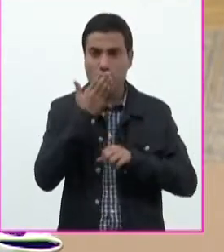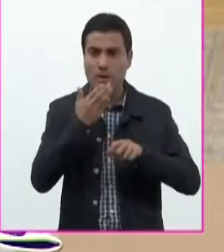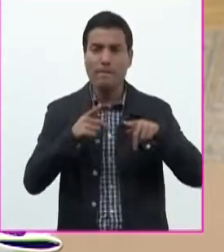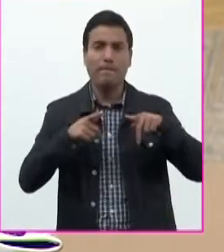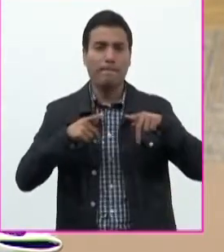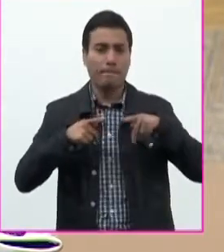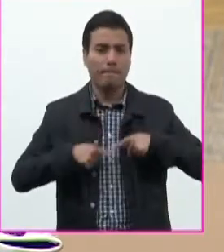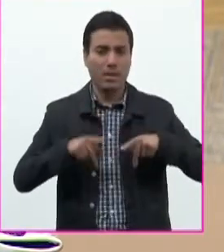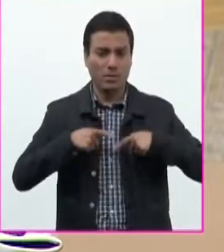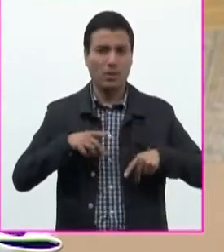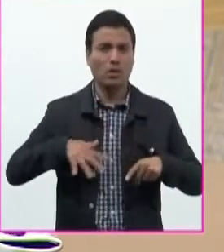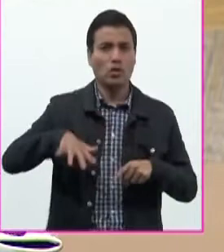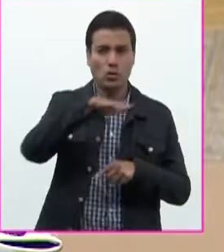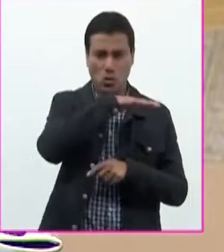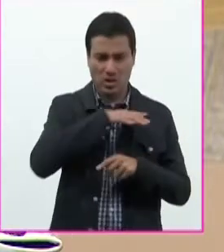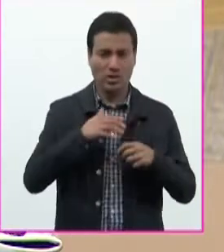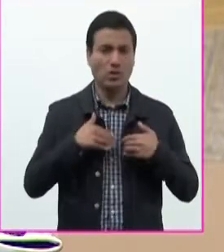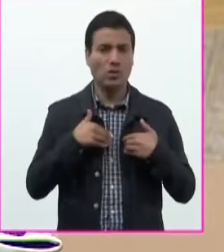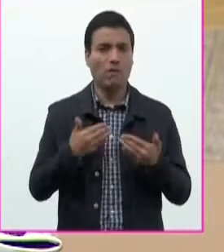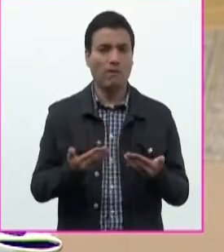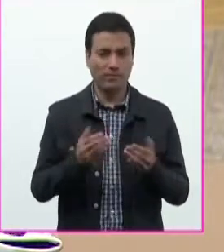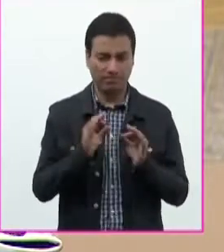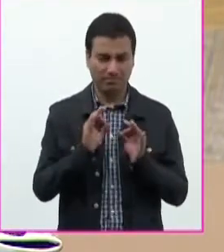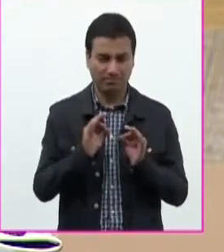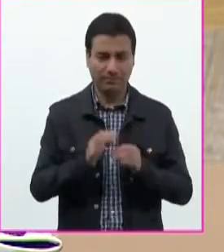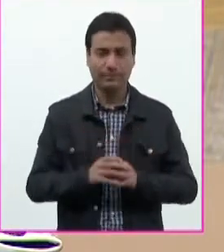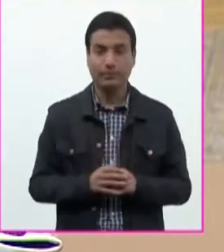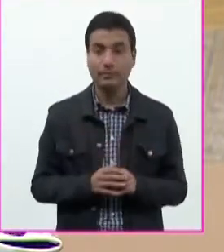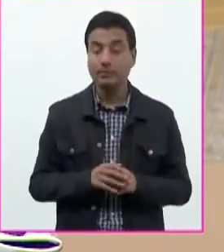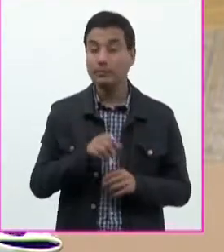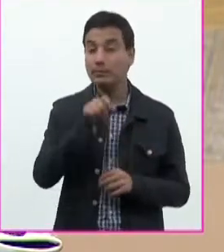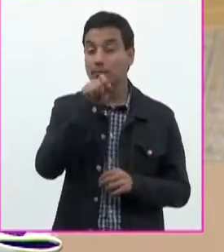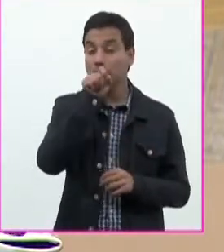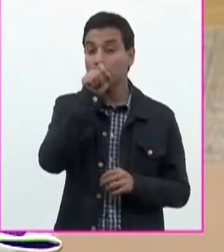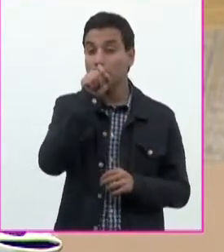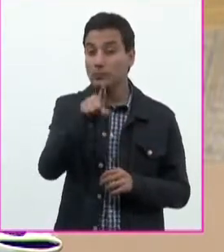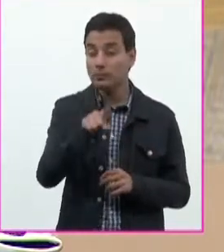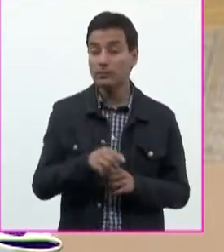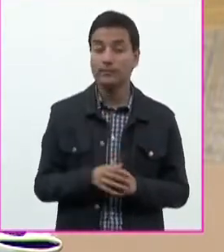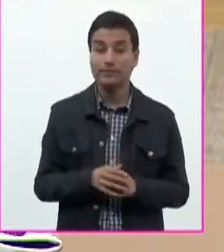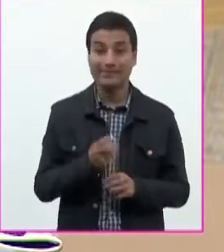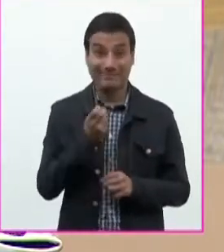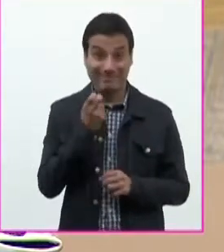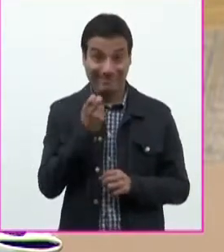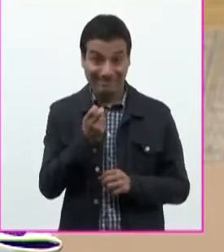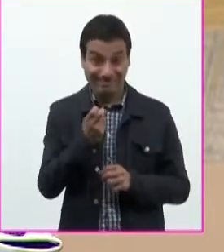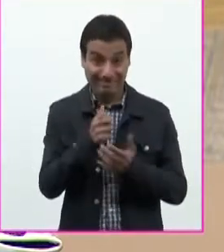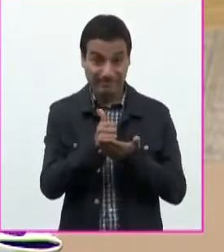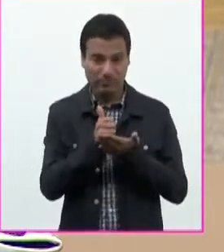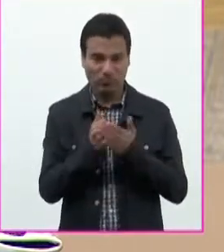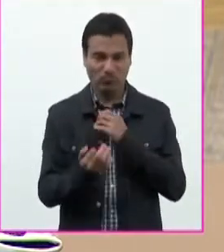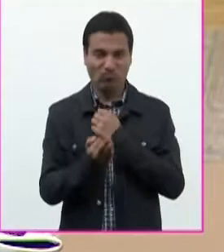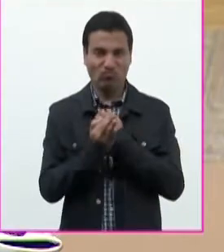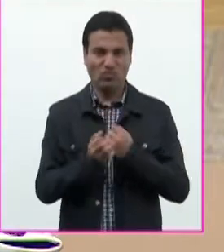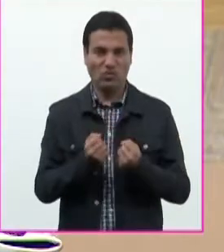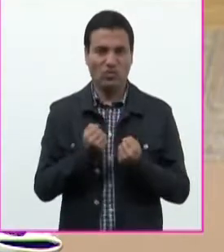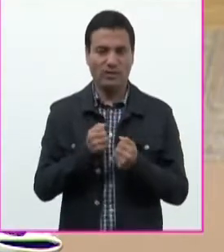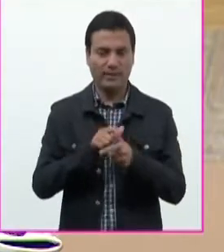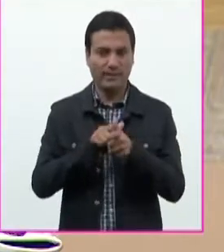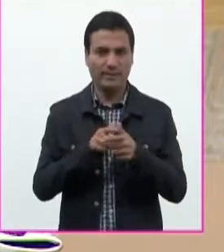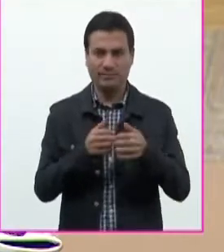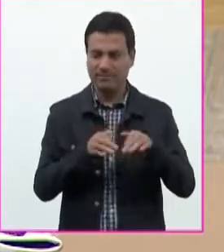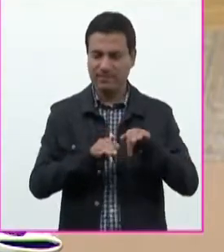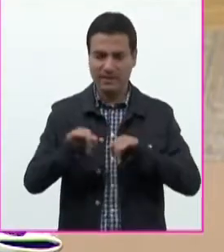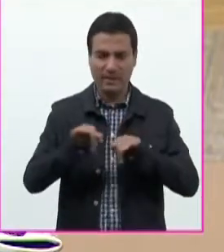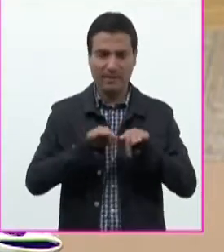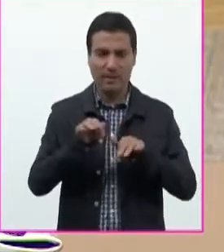ciudadanía, y bueno, y además que esto es justamente lo que nos da la fortaleza para poder seguir siéndolo